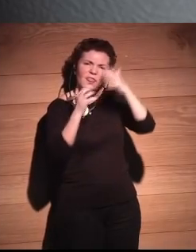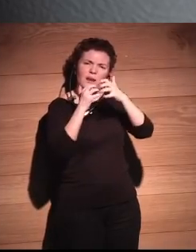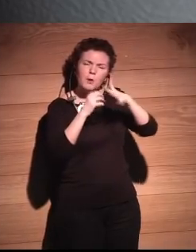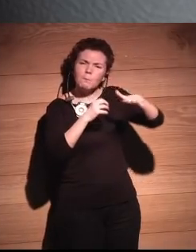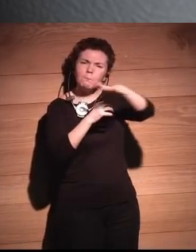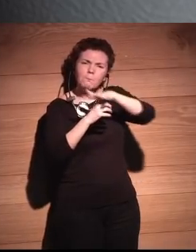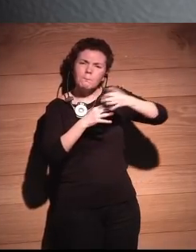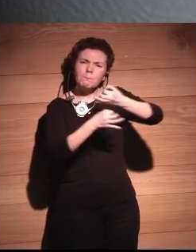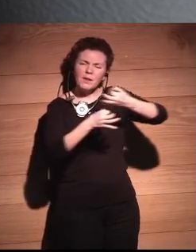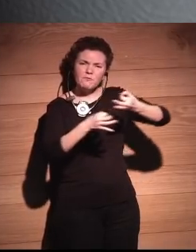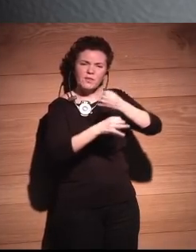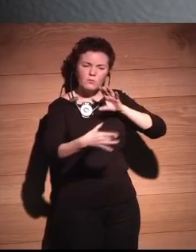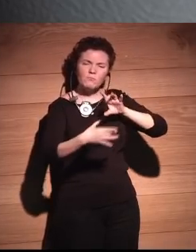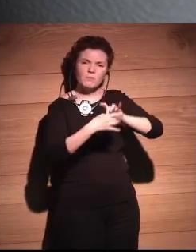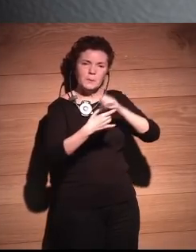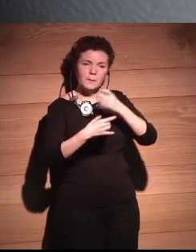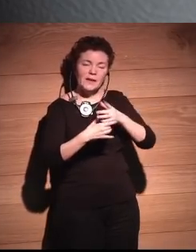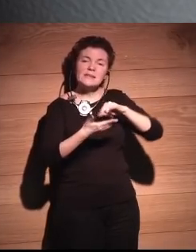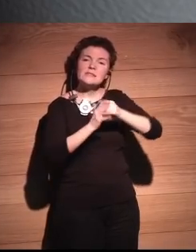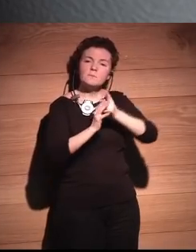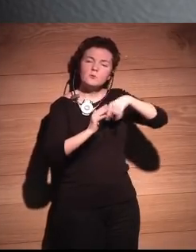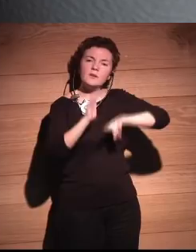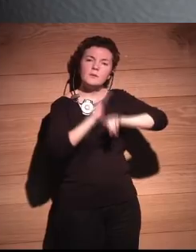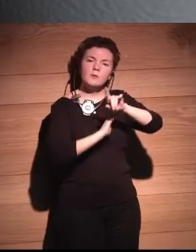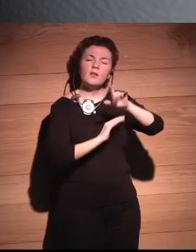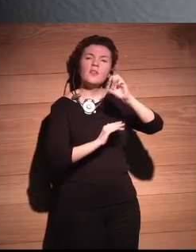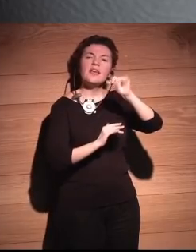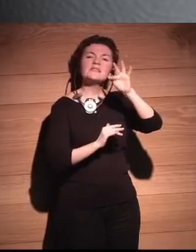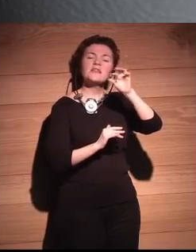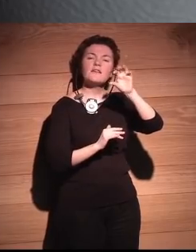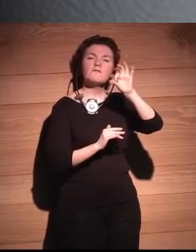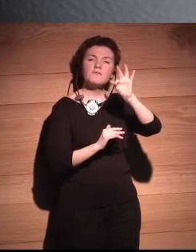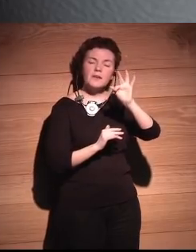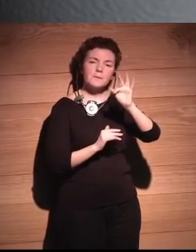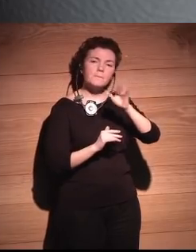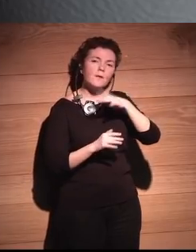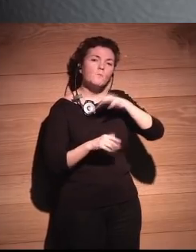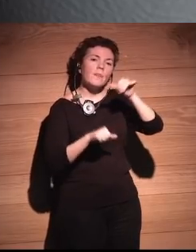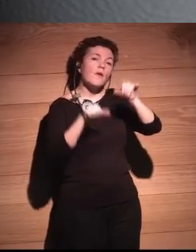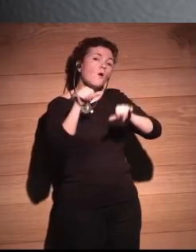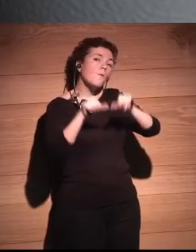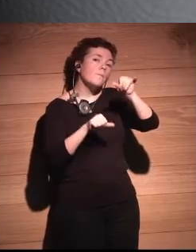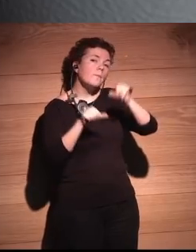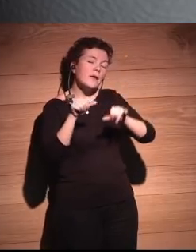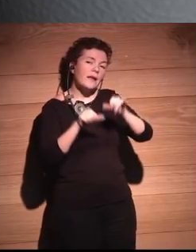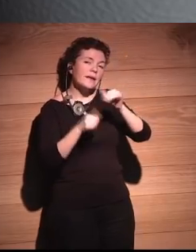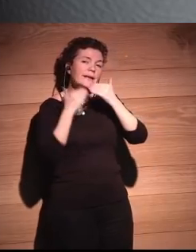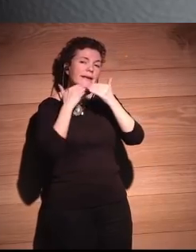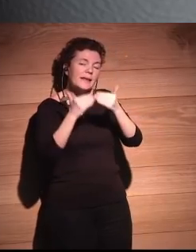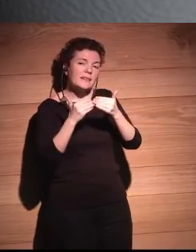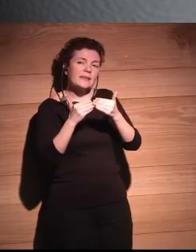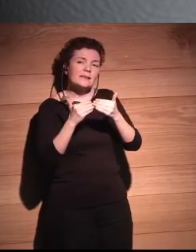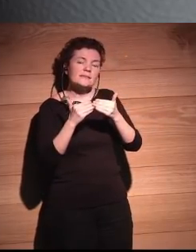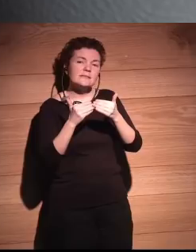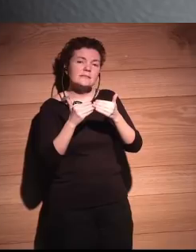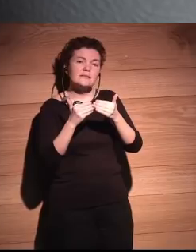aquí está el sistema que hemos desarrollado en el CSF, donde se puede operar a través de